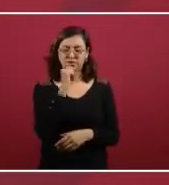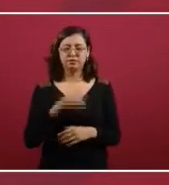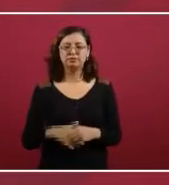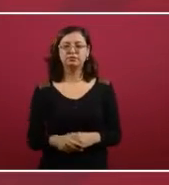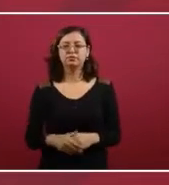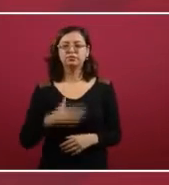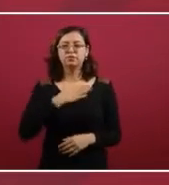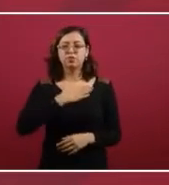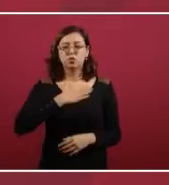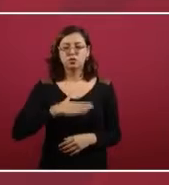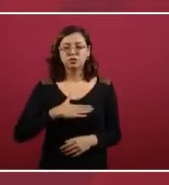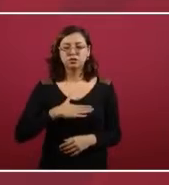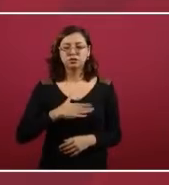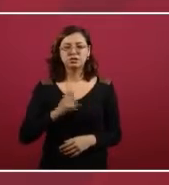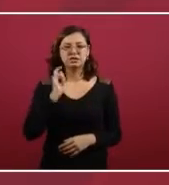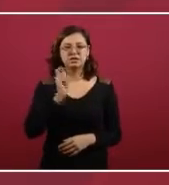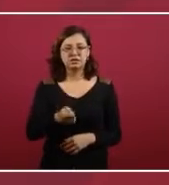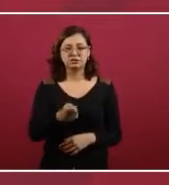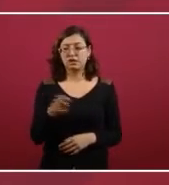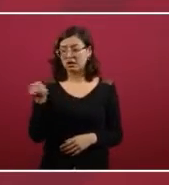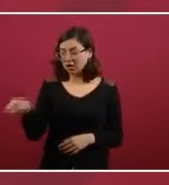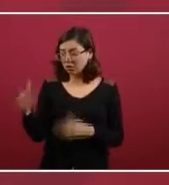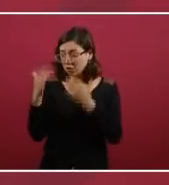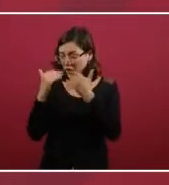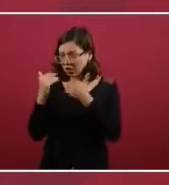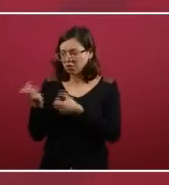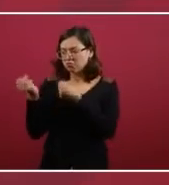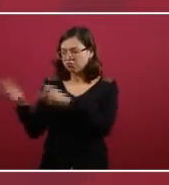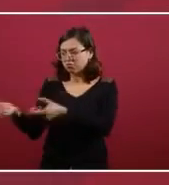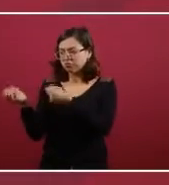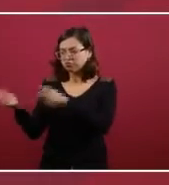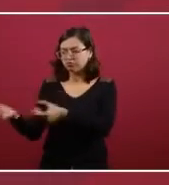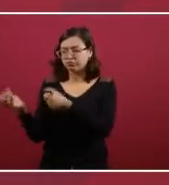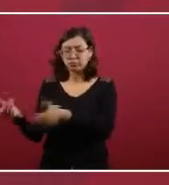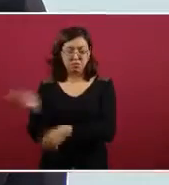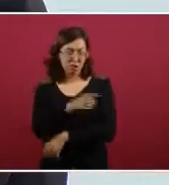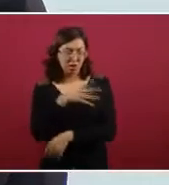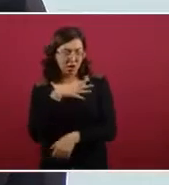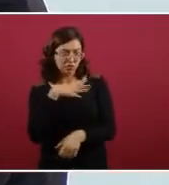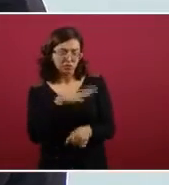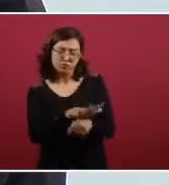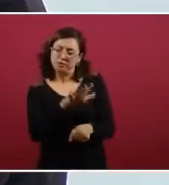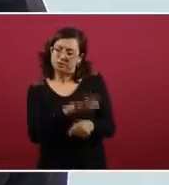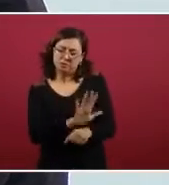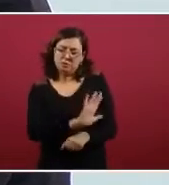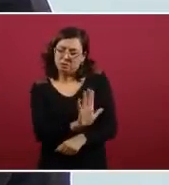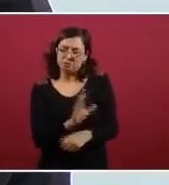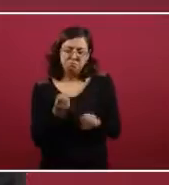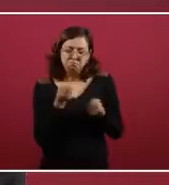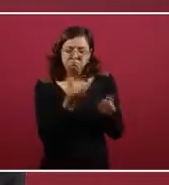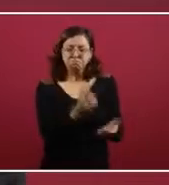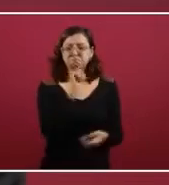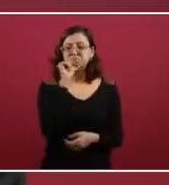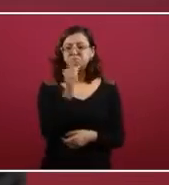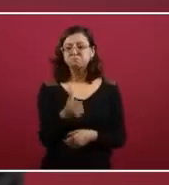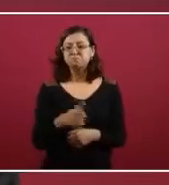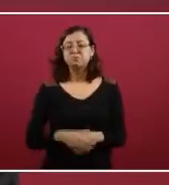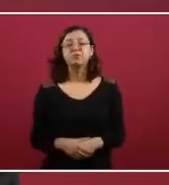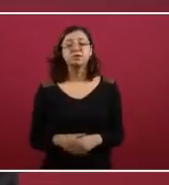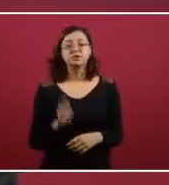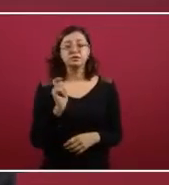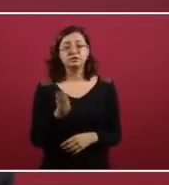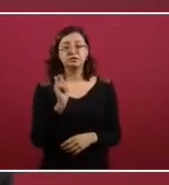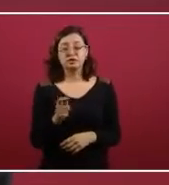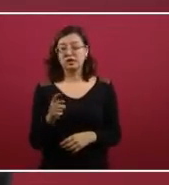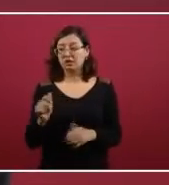La justicia es darle más al que tiene menos, lo que aquí Nadine mencionó, darle la mano siempre al que se